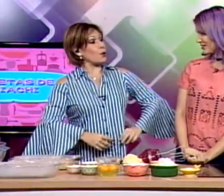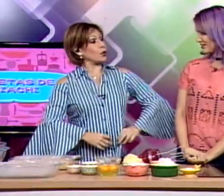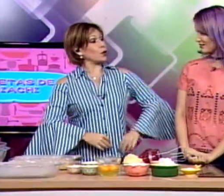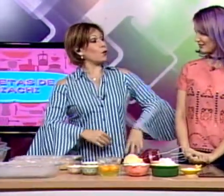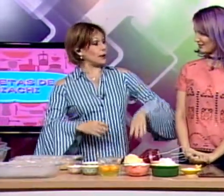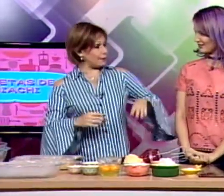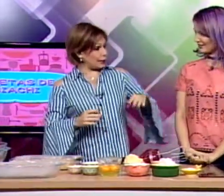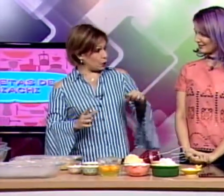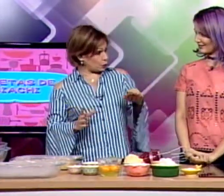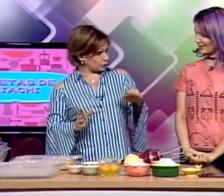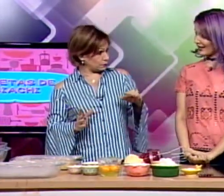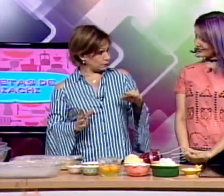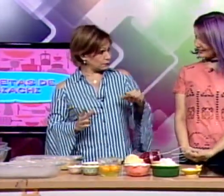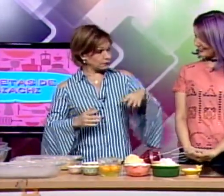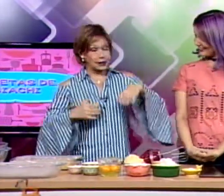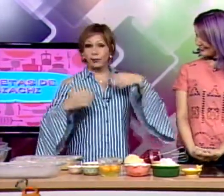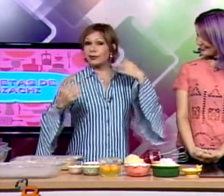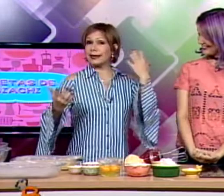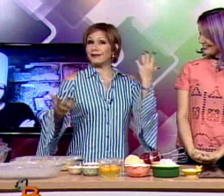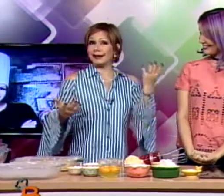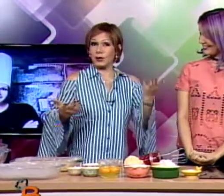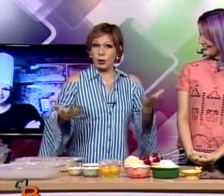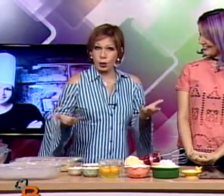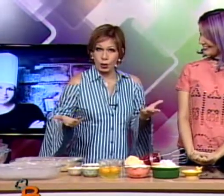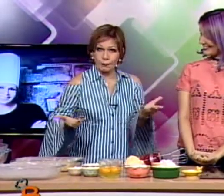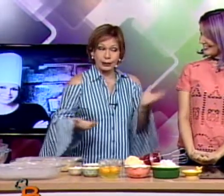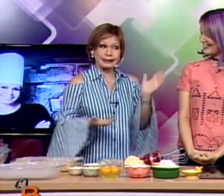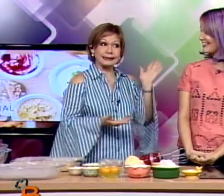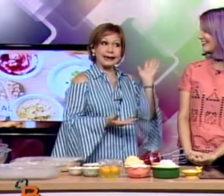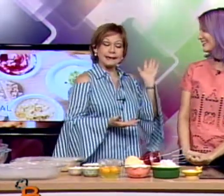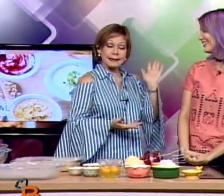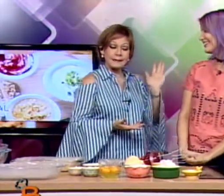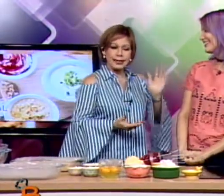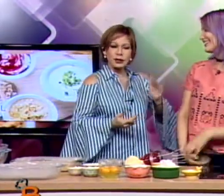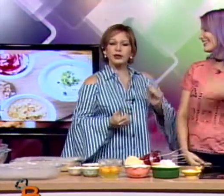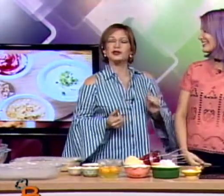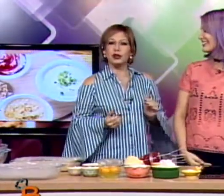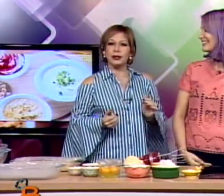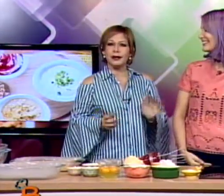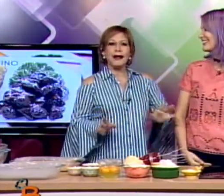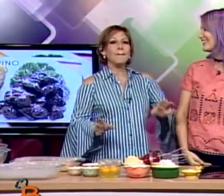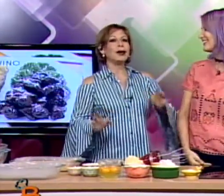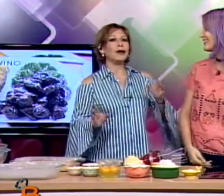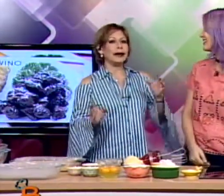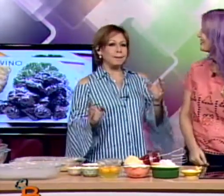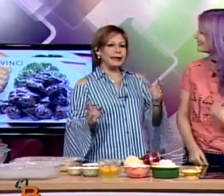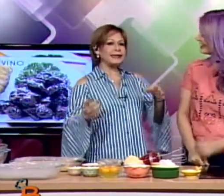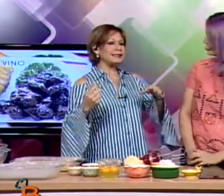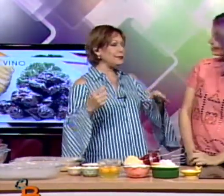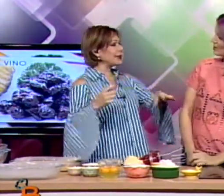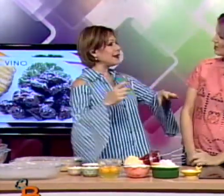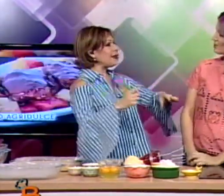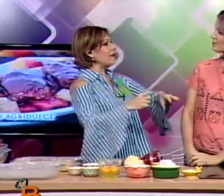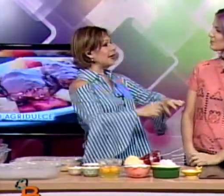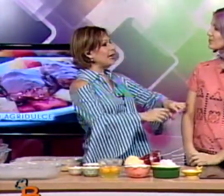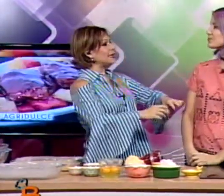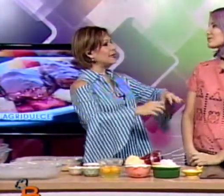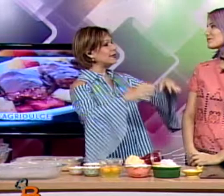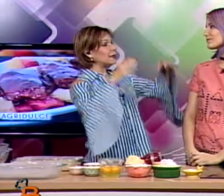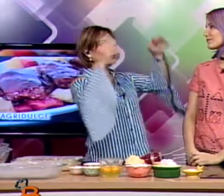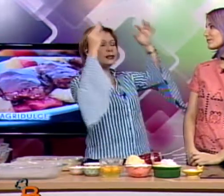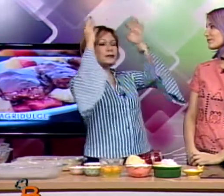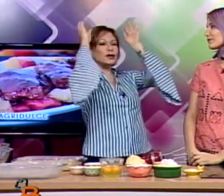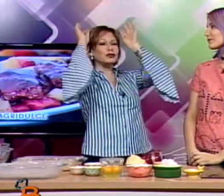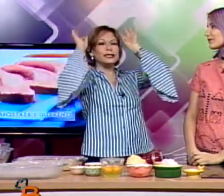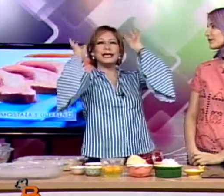soy un poquito como el camaleón. ¿Así? Que me gusta cambiar de color, pero así tan atrevida no soy. Pero de repente sí me han dado ganas,